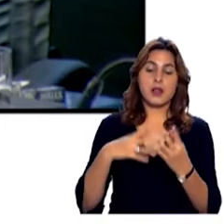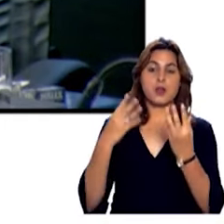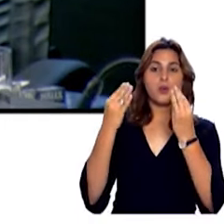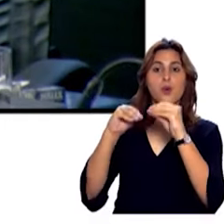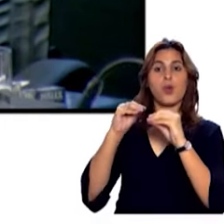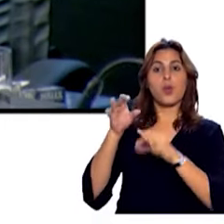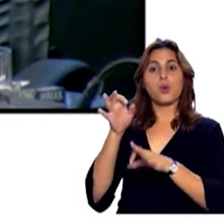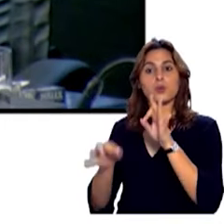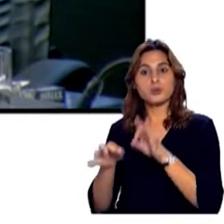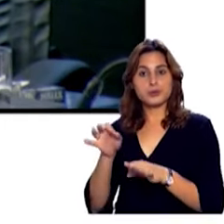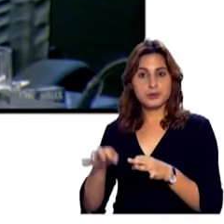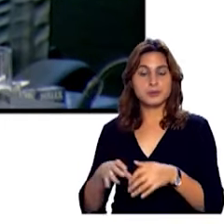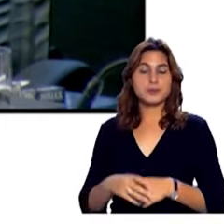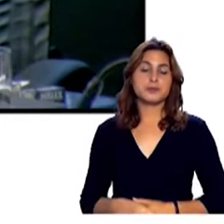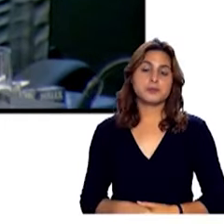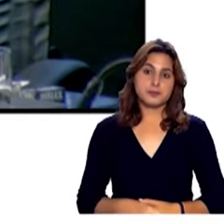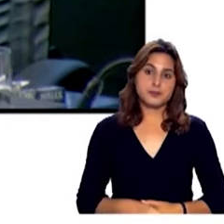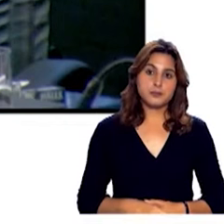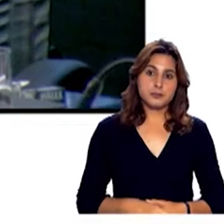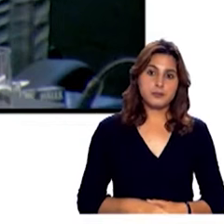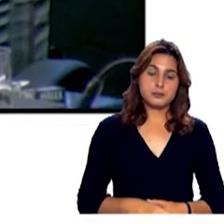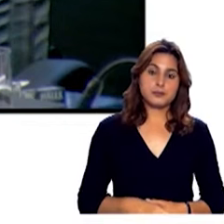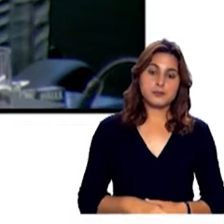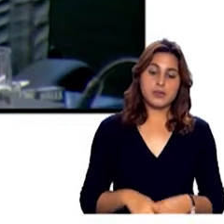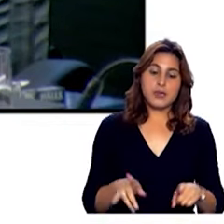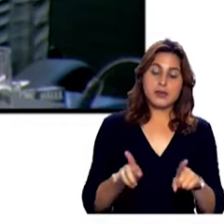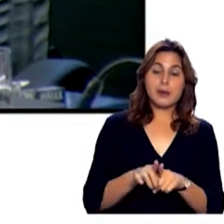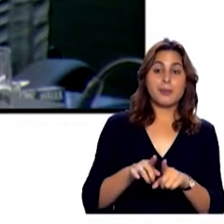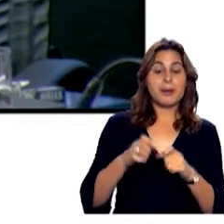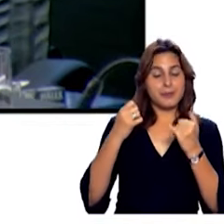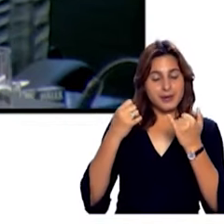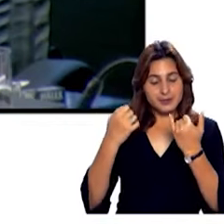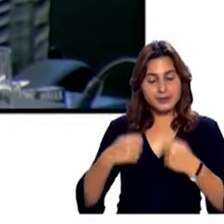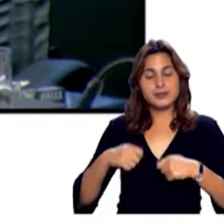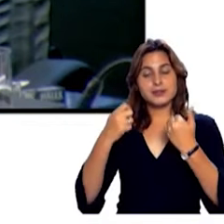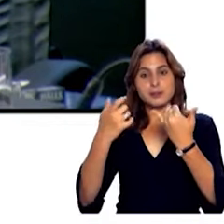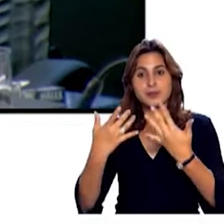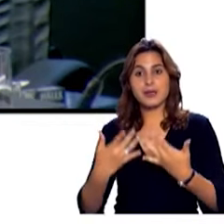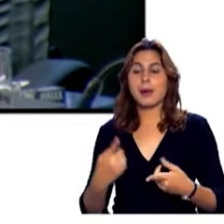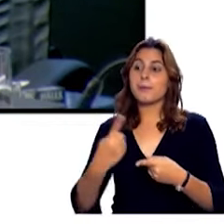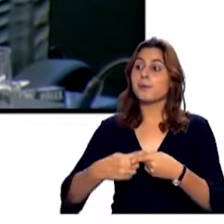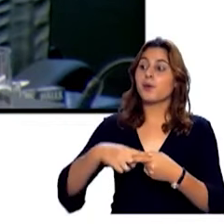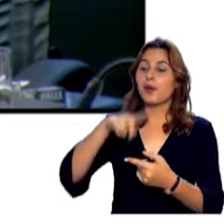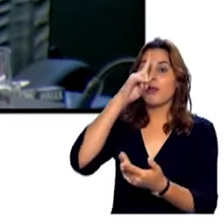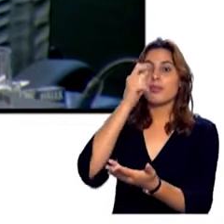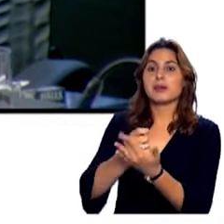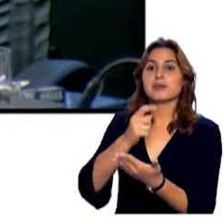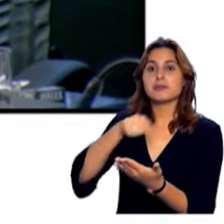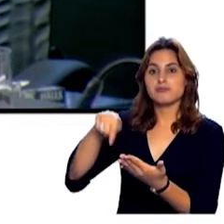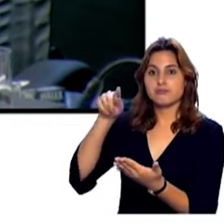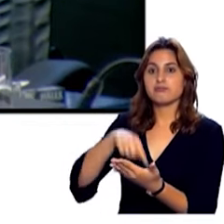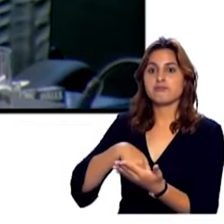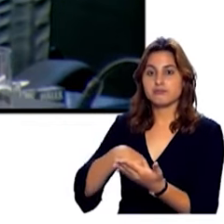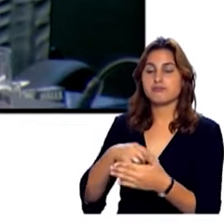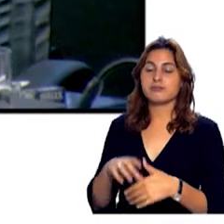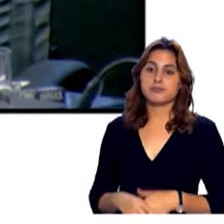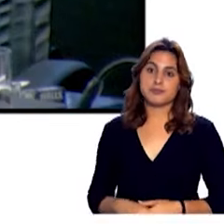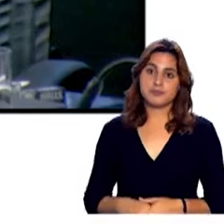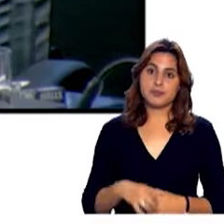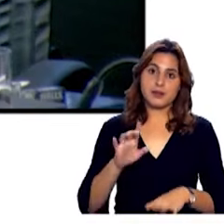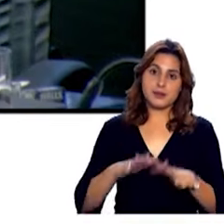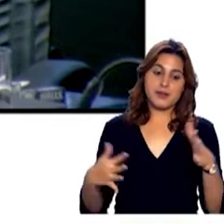queit qu Son motivos de casa Solo se admite un motivo de casa infracción de le infracción de le enmin